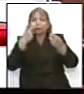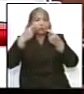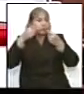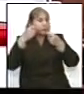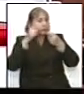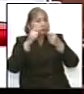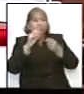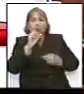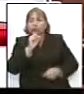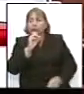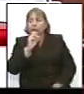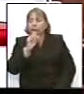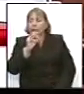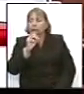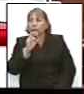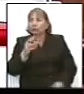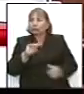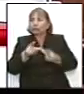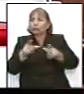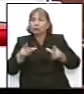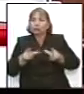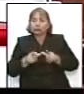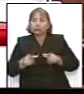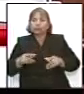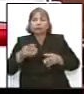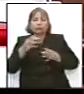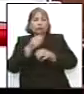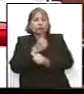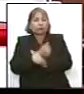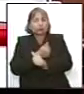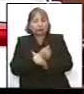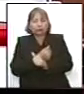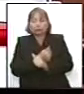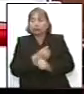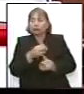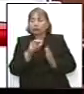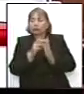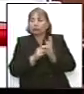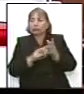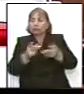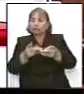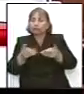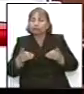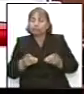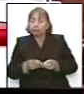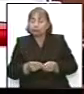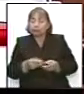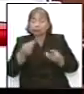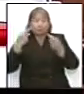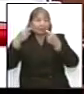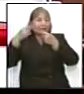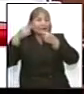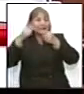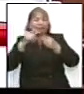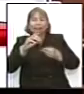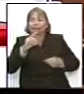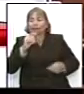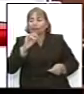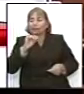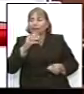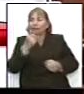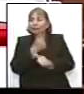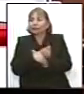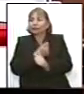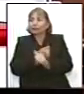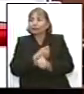Valle del Sondondo, ubicado en la provincia de Lucanas, departamento de Ayacucho, en el Plan Estratégico Regional de Turismo PERTUR del Gobierno Regional de